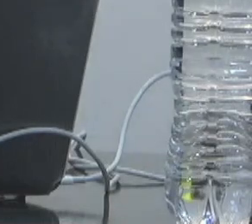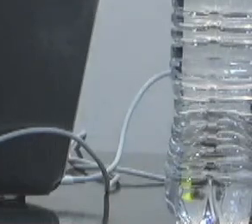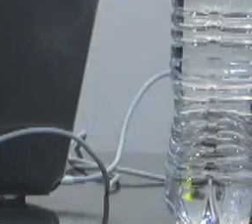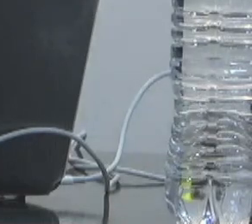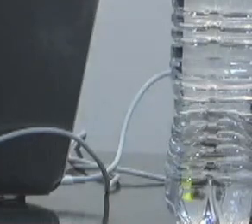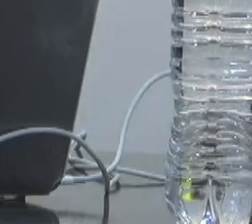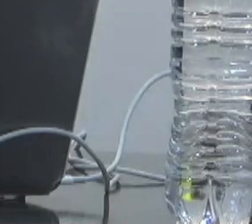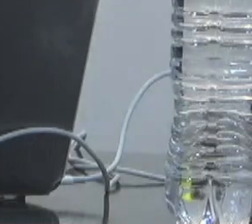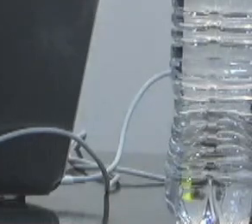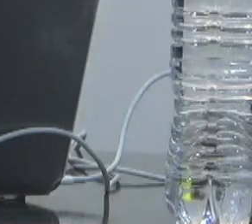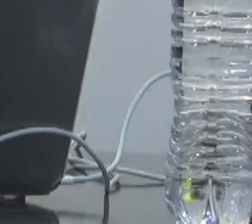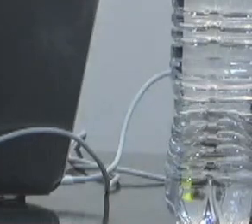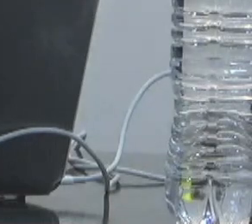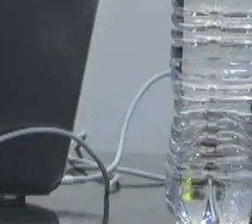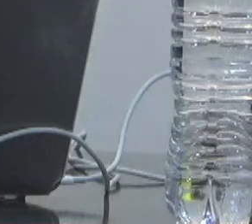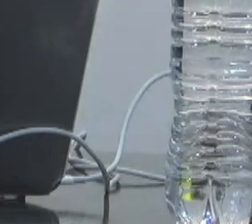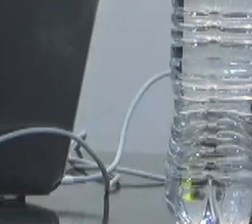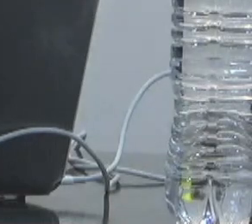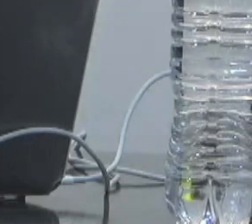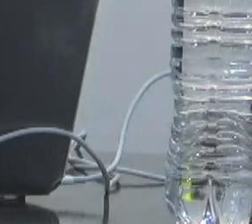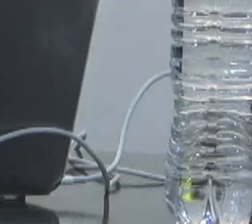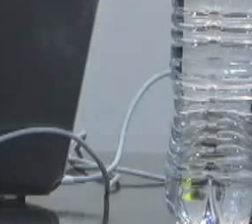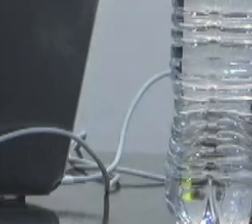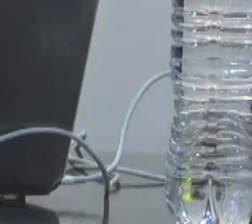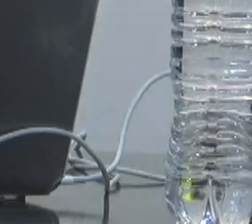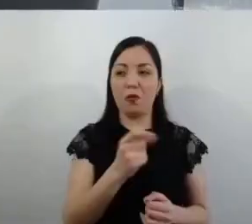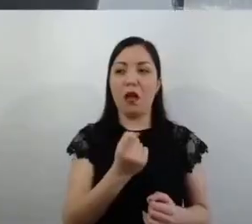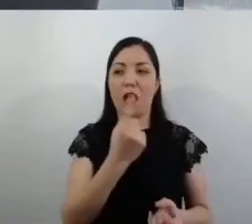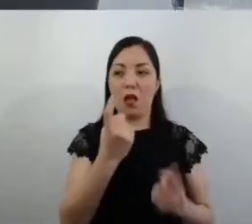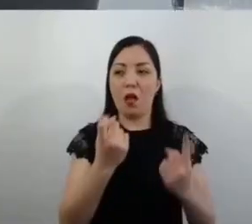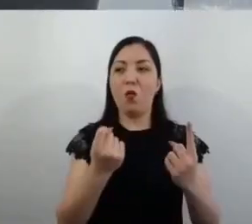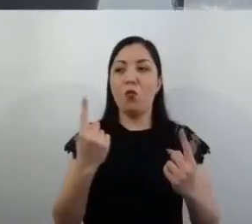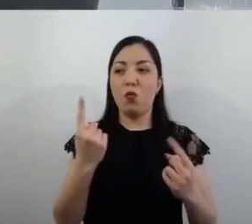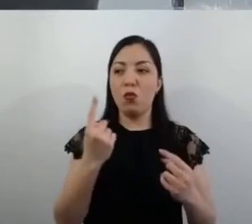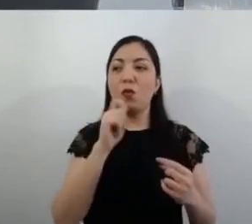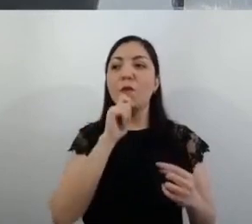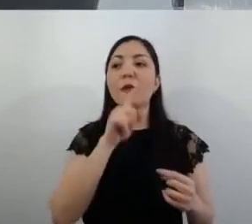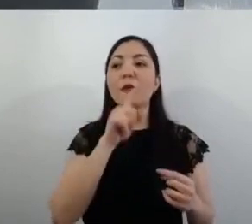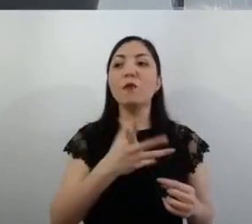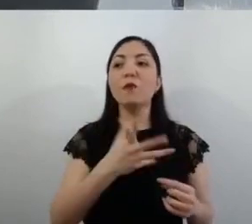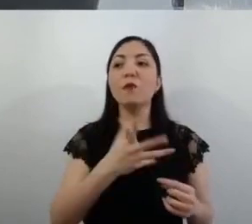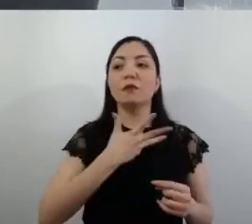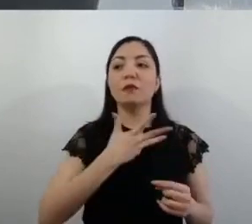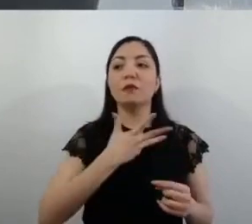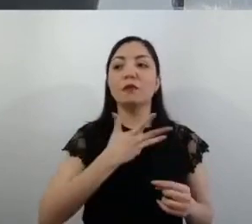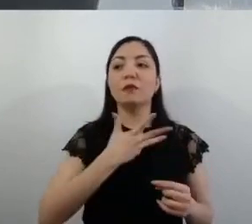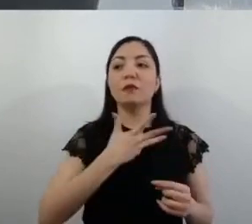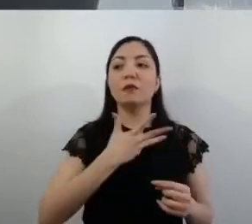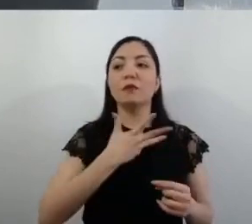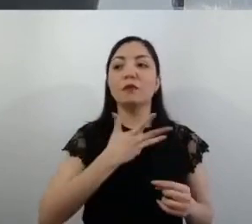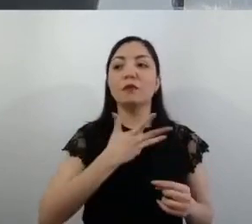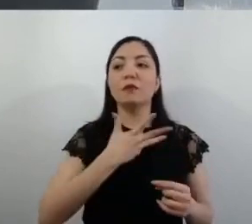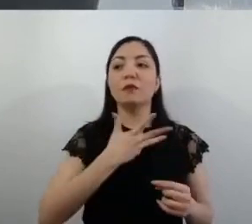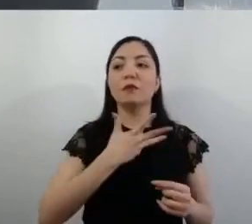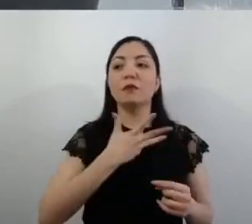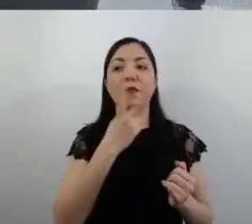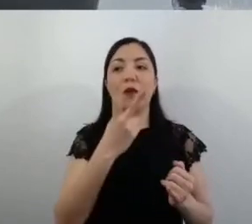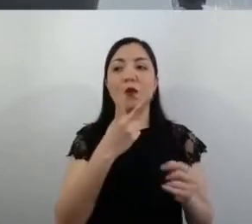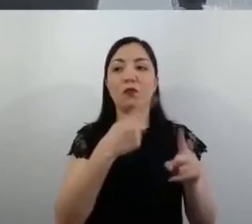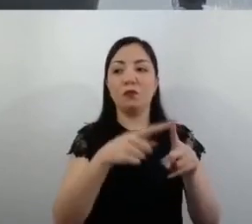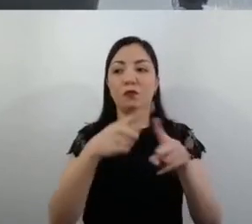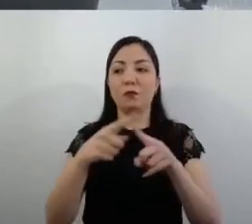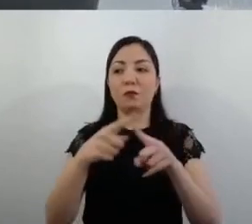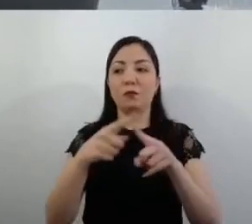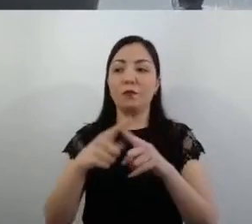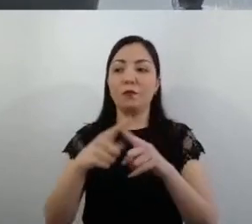en algunos casos los resultados son exactamente inversos es decir unas casas encuestadoras dan por ganadora a